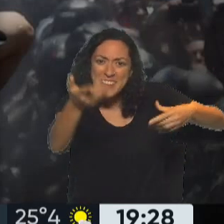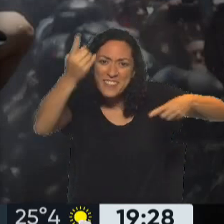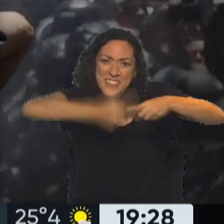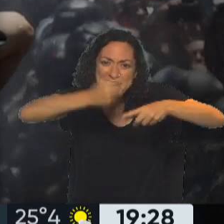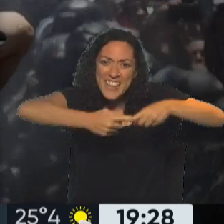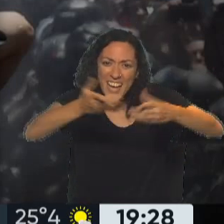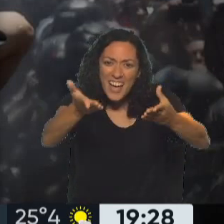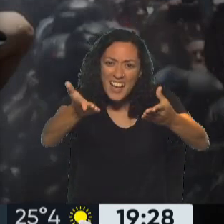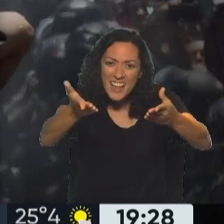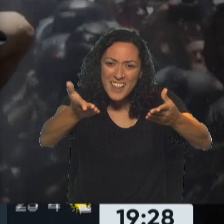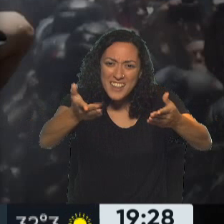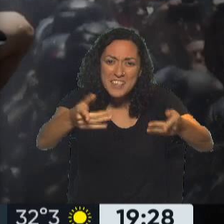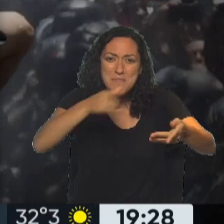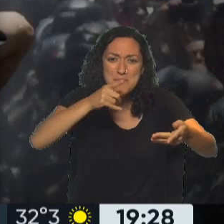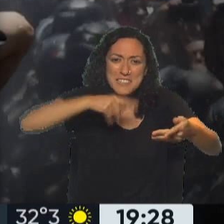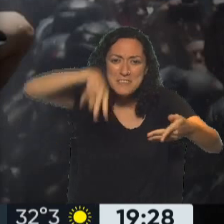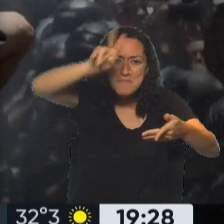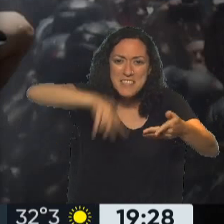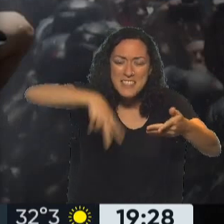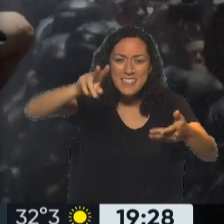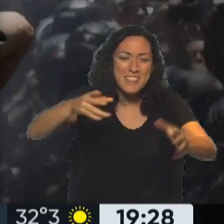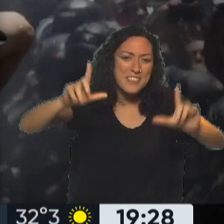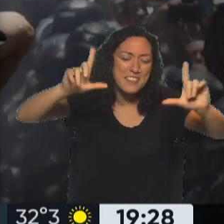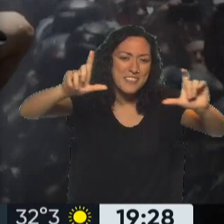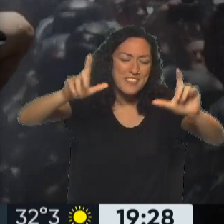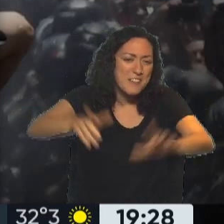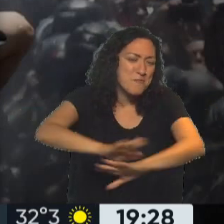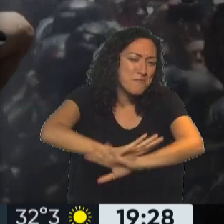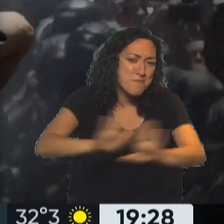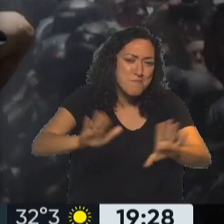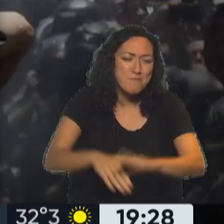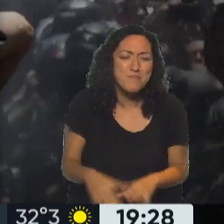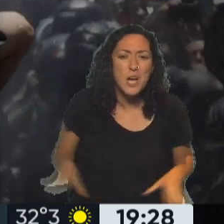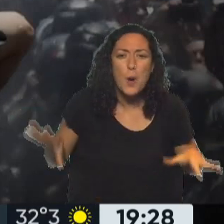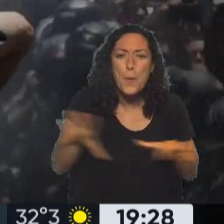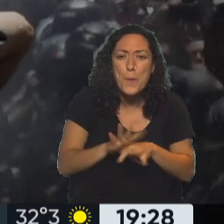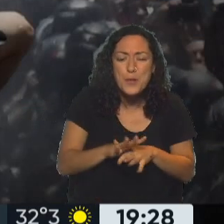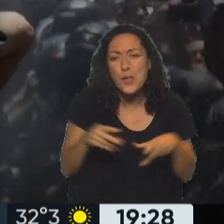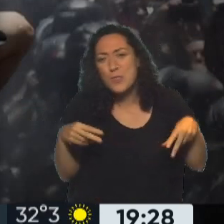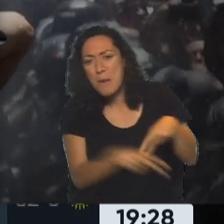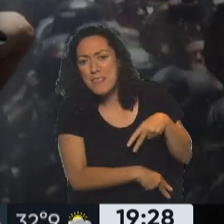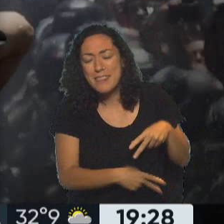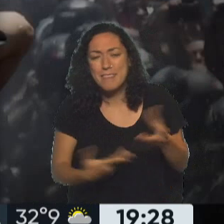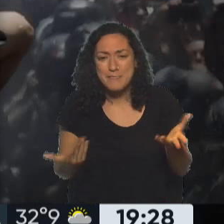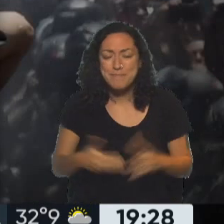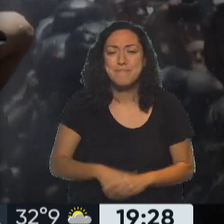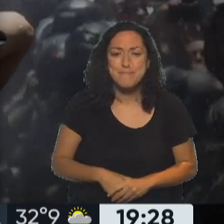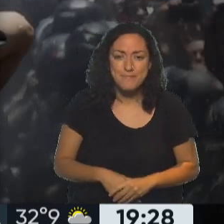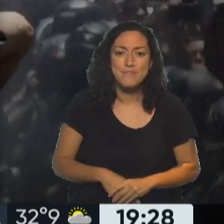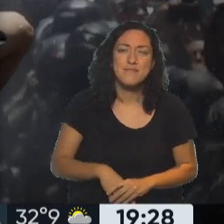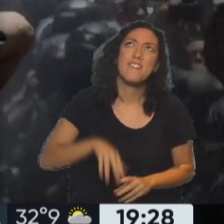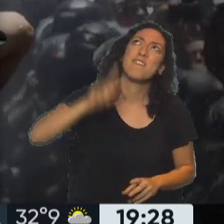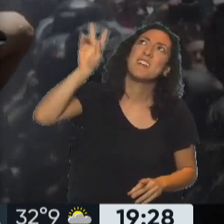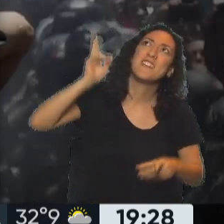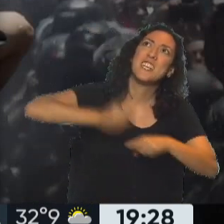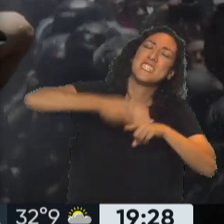imagen, ¿no? Es un óleo sobre lienzo, ¿viste? Esas imágenes, así una pintada, puede ser. Bueno, Otamendi. Ahí lo tenemos Otamendi mirando al cielo,